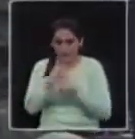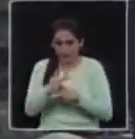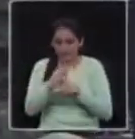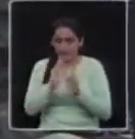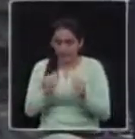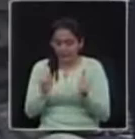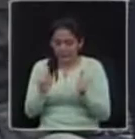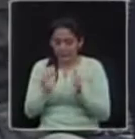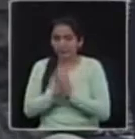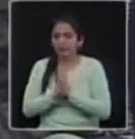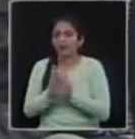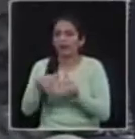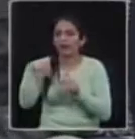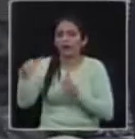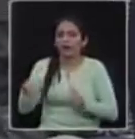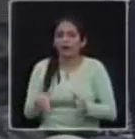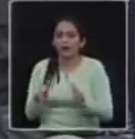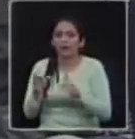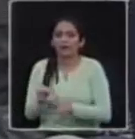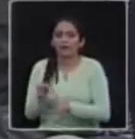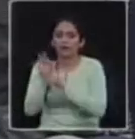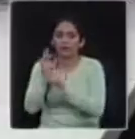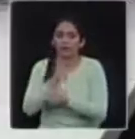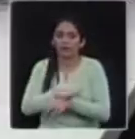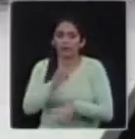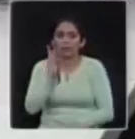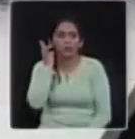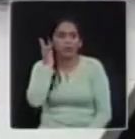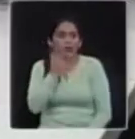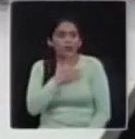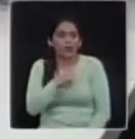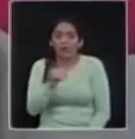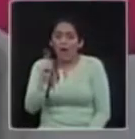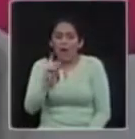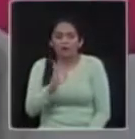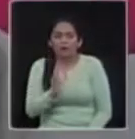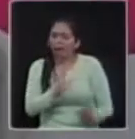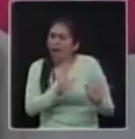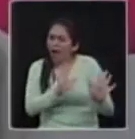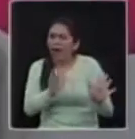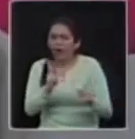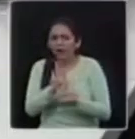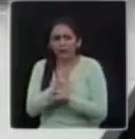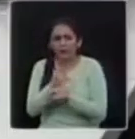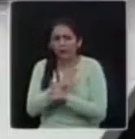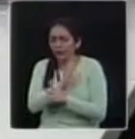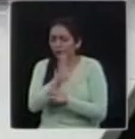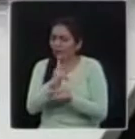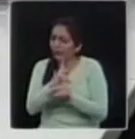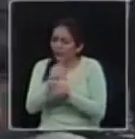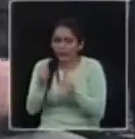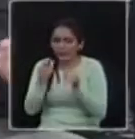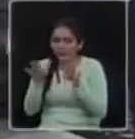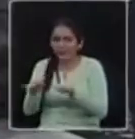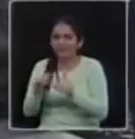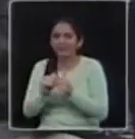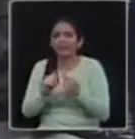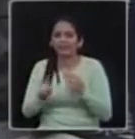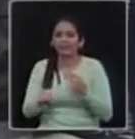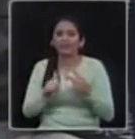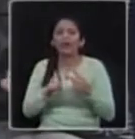todo. Porque mi esposa me quería matar si lo llevaba así. De otra manera. Sí. Bueno. Y a mi hija de 18 también le compré